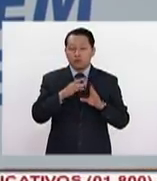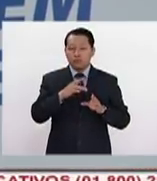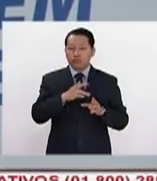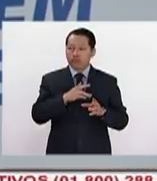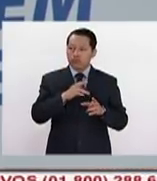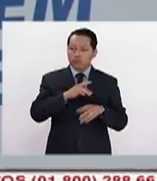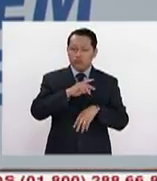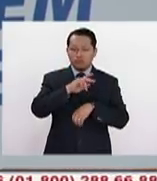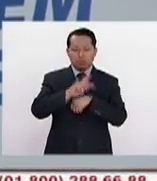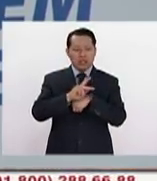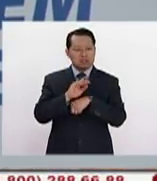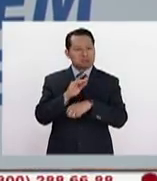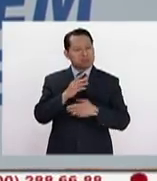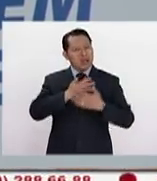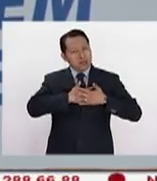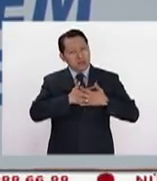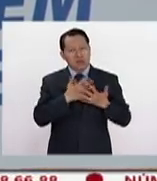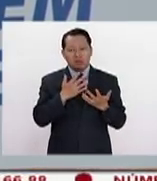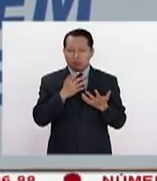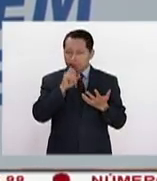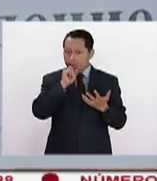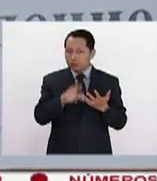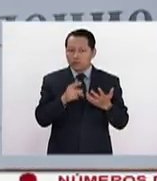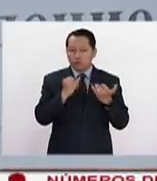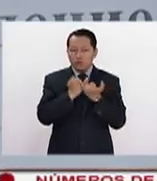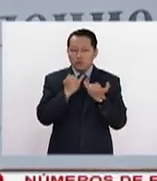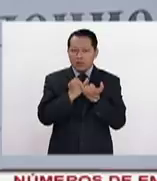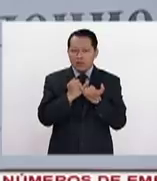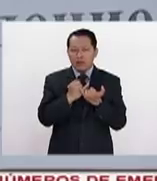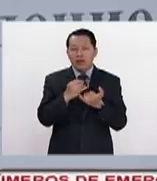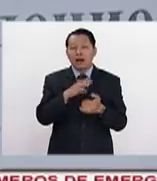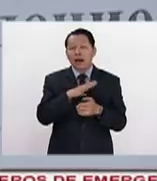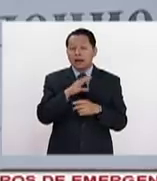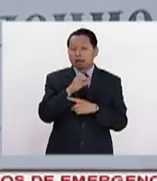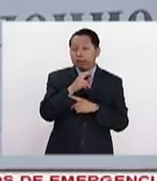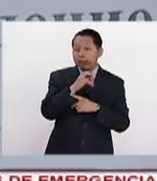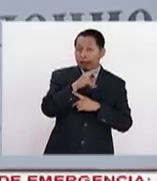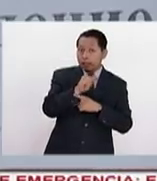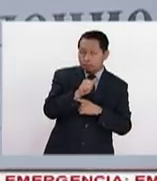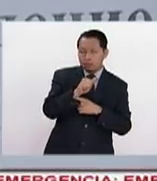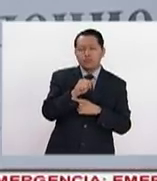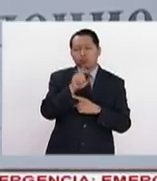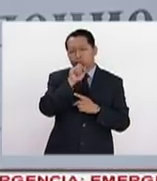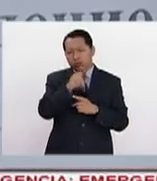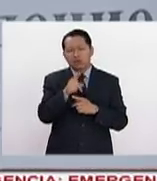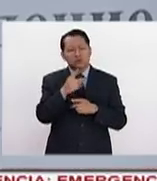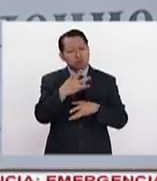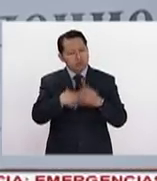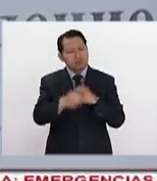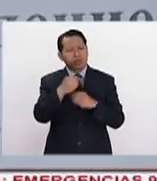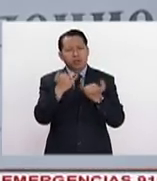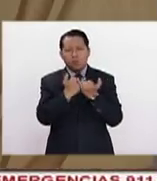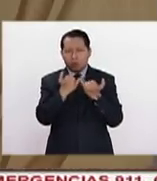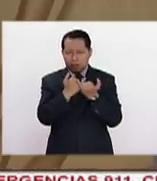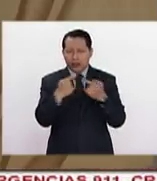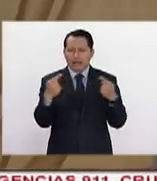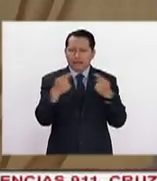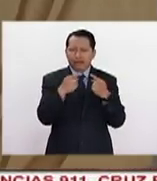patriotismo, no solo después de la anexión de Crimea, sino la misma confrontación con los Estados Unidos